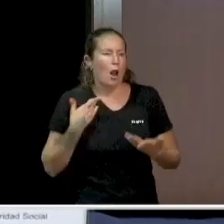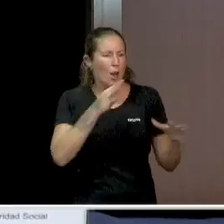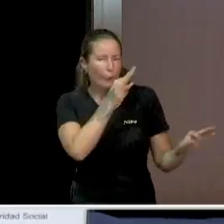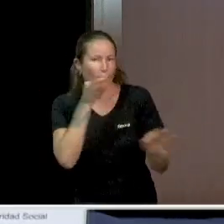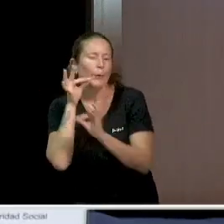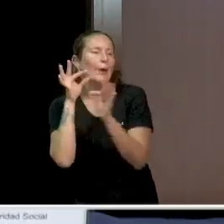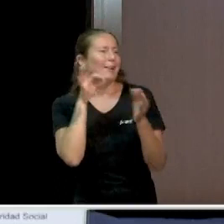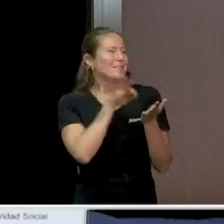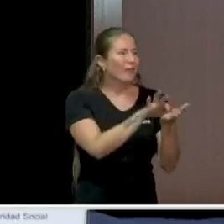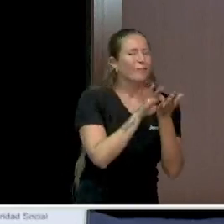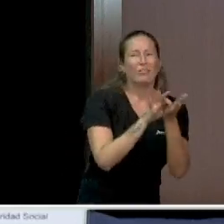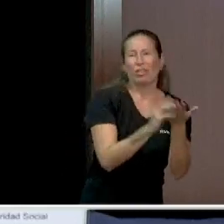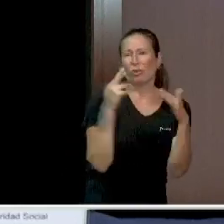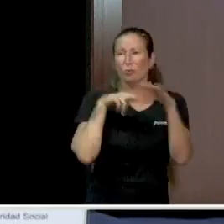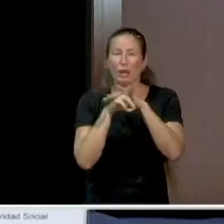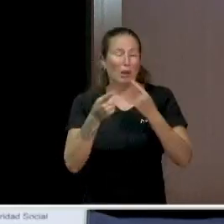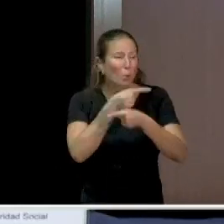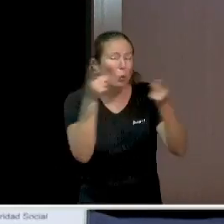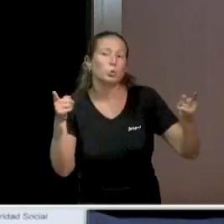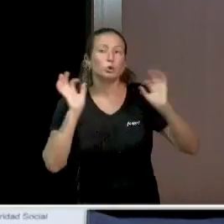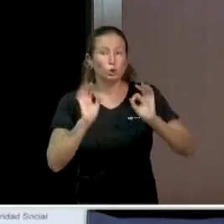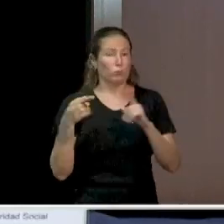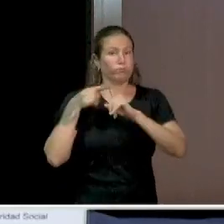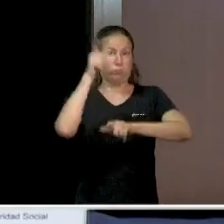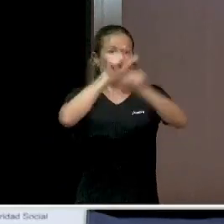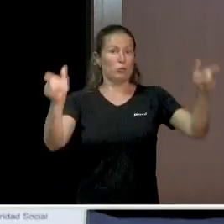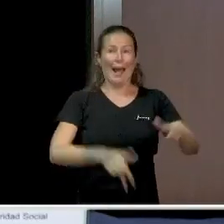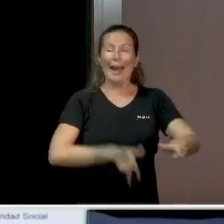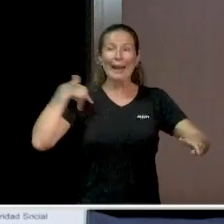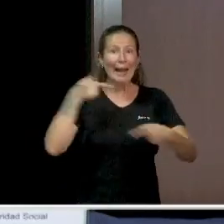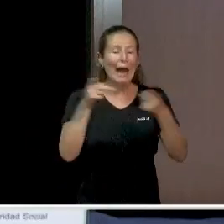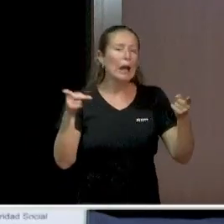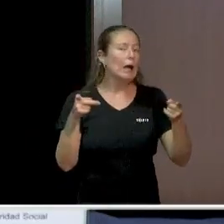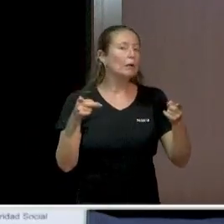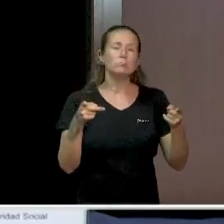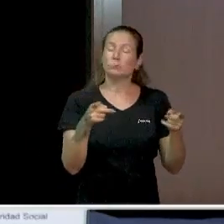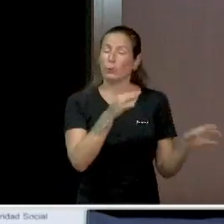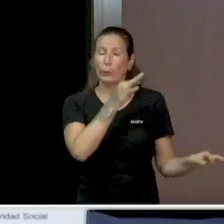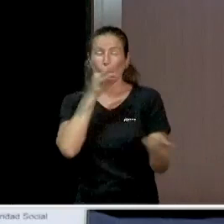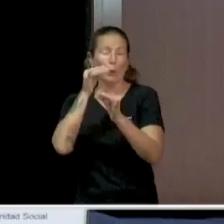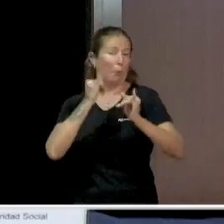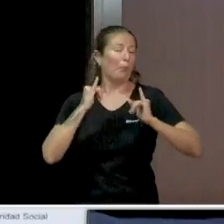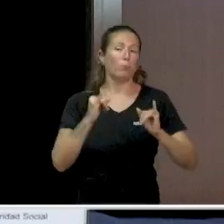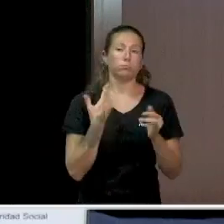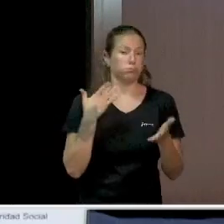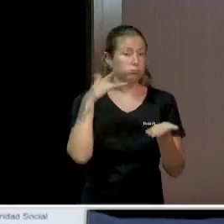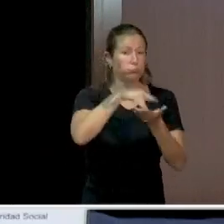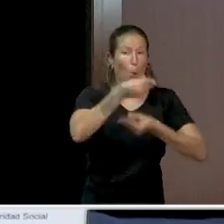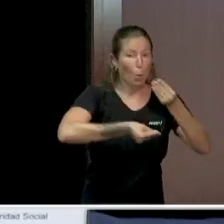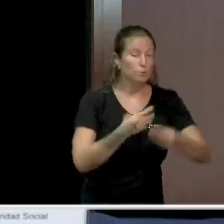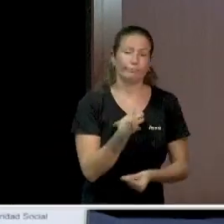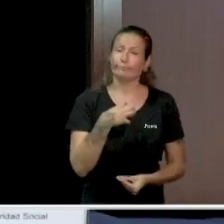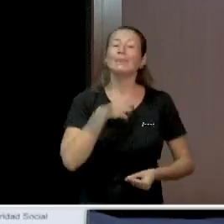y servicios disponibles para la generalidad de personas ha sido imposible e incluso hemos llegado